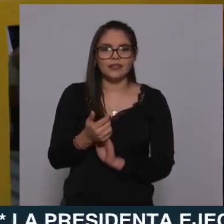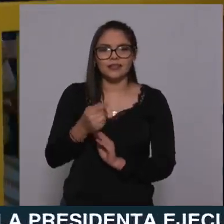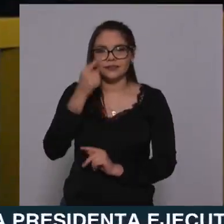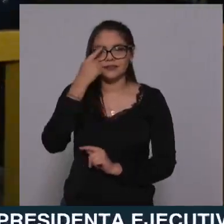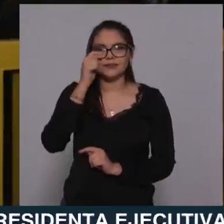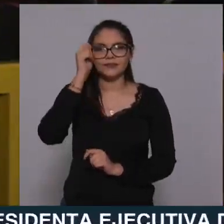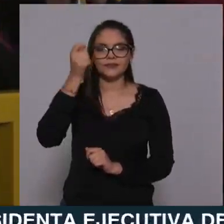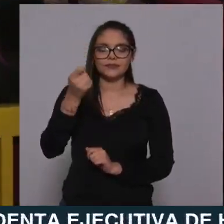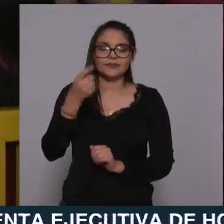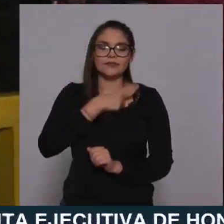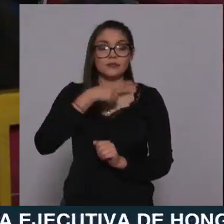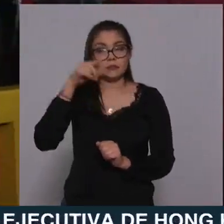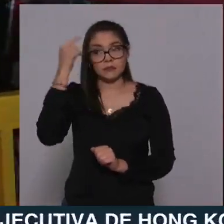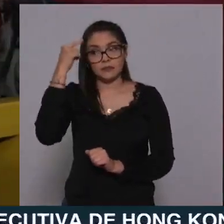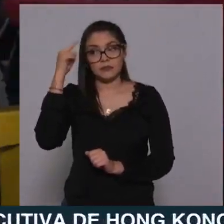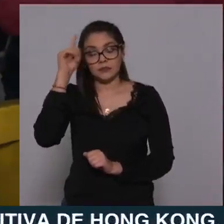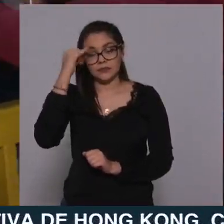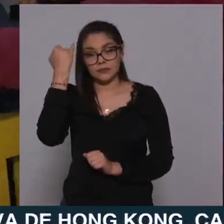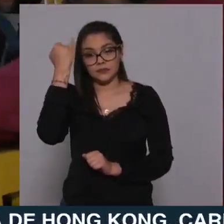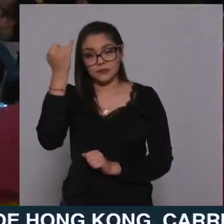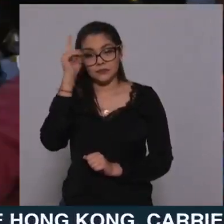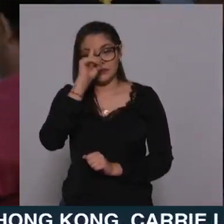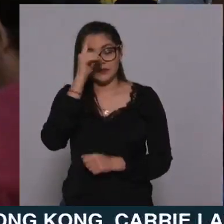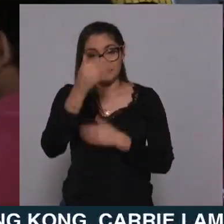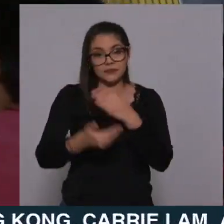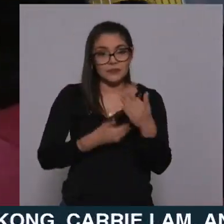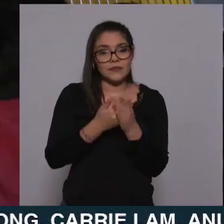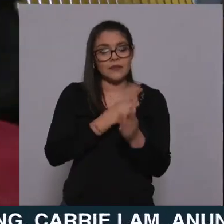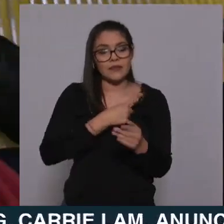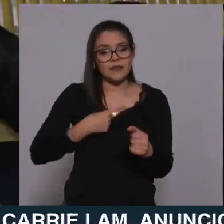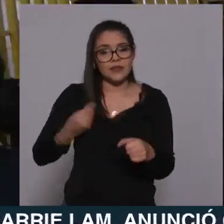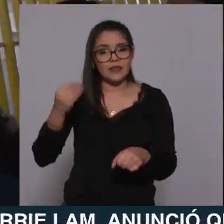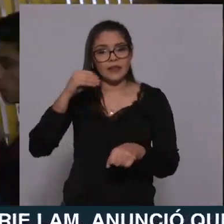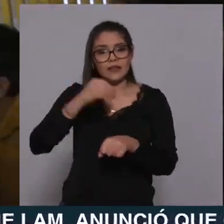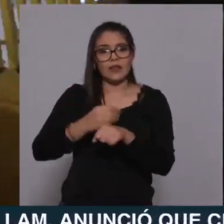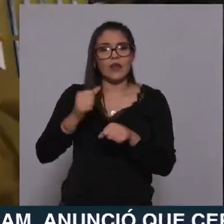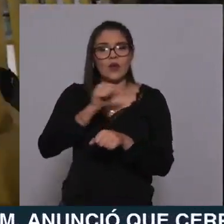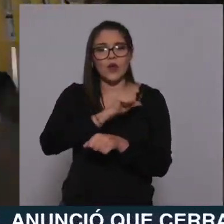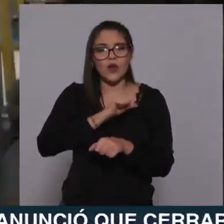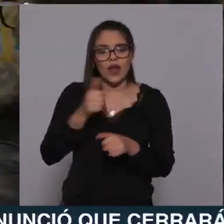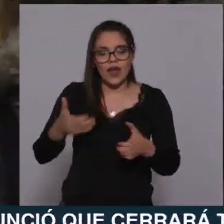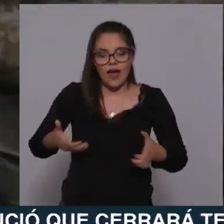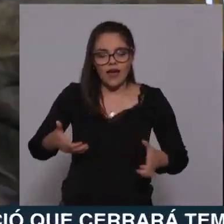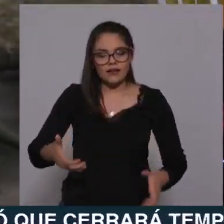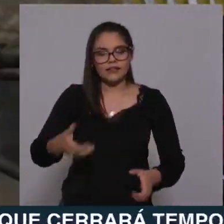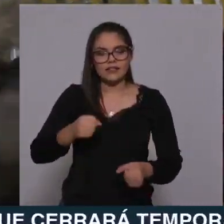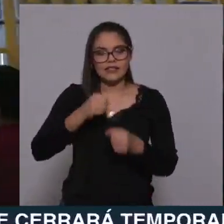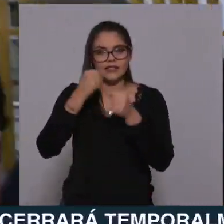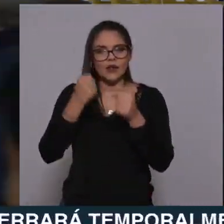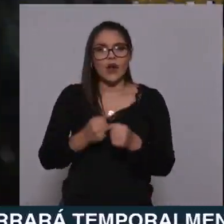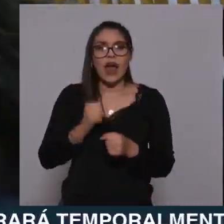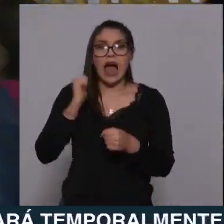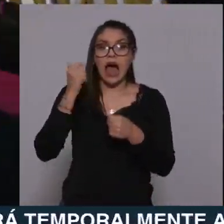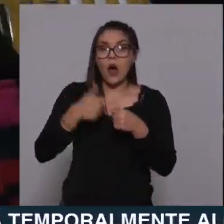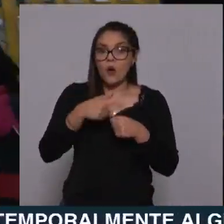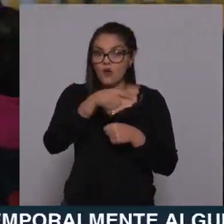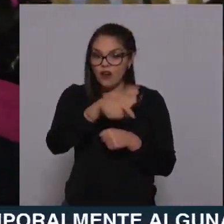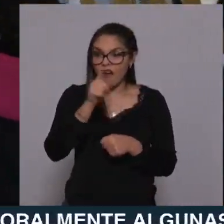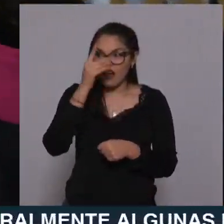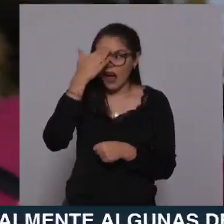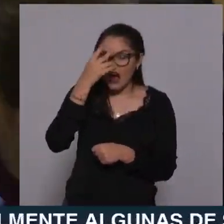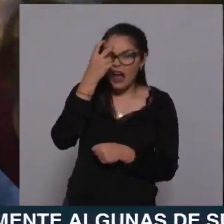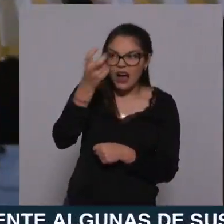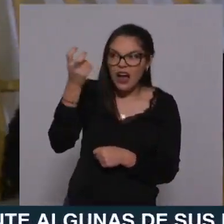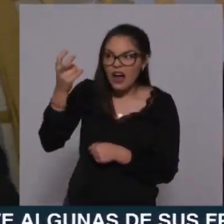proponiendo, era que se implementara incluso el programa de Sendero Seguro, no represalias. Y bueno, mira,